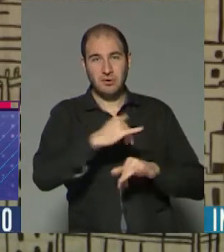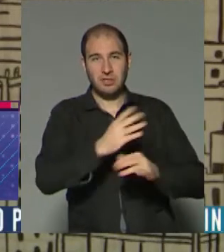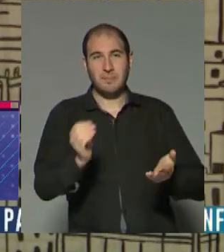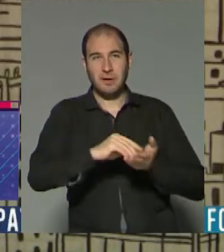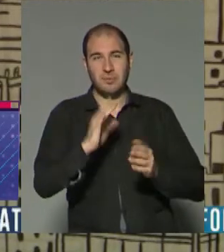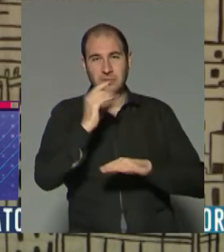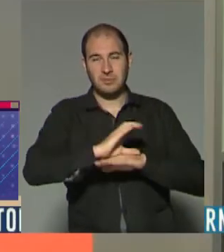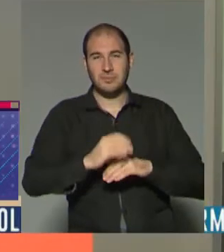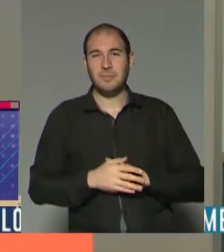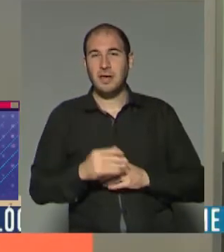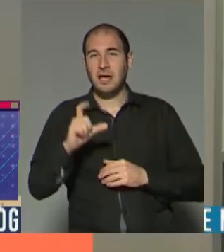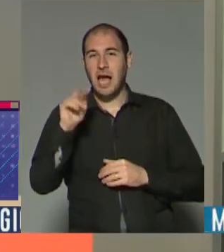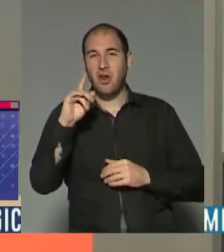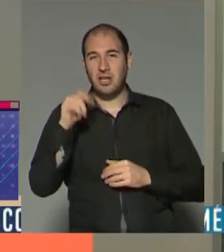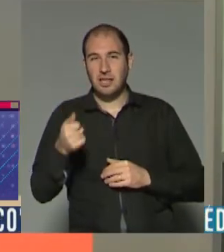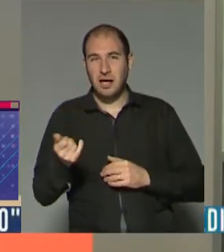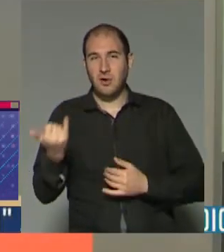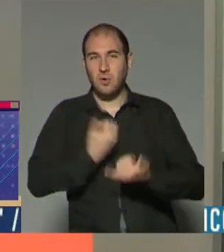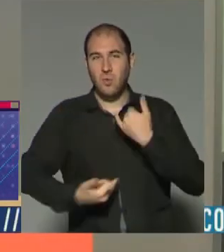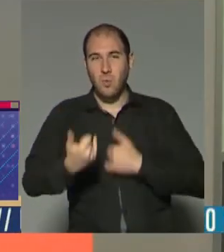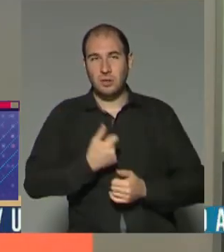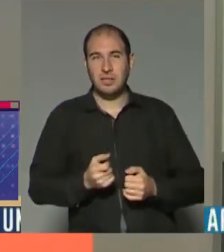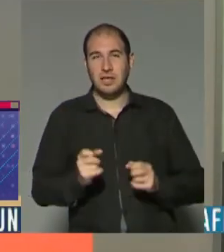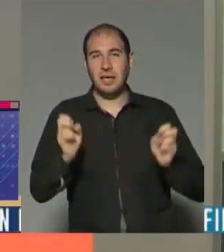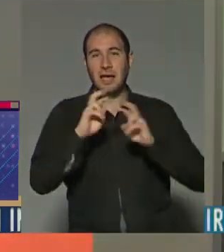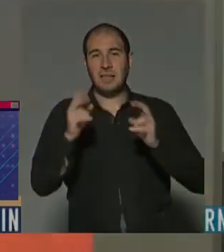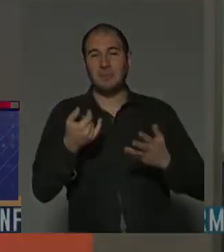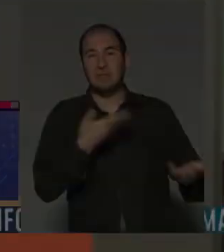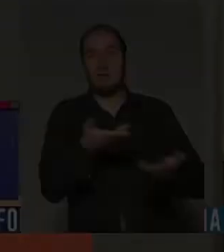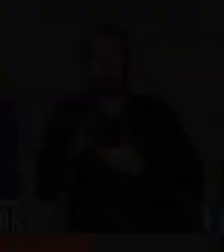noticias de la UNCUS. Carolina Morales con nosotros haciendo la columna de servicios universitarios.